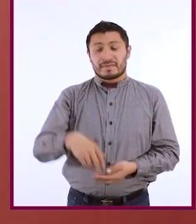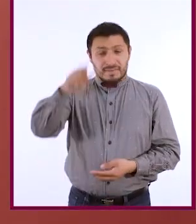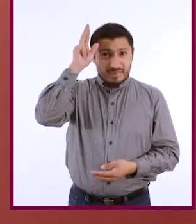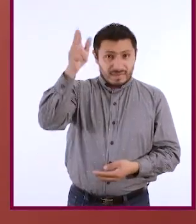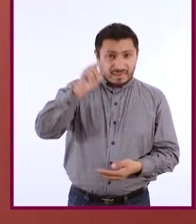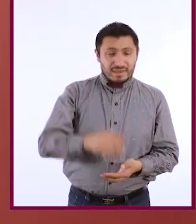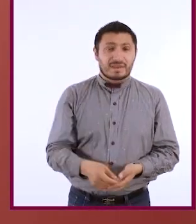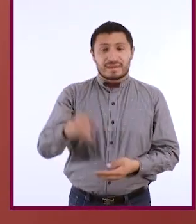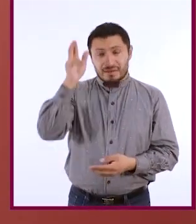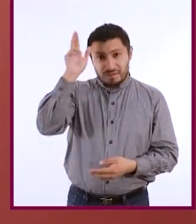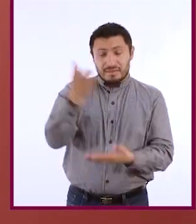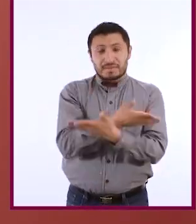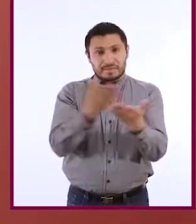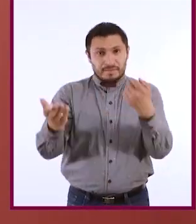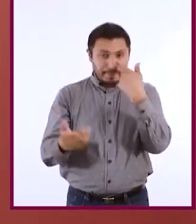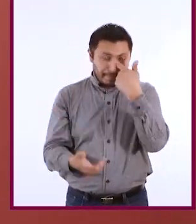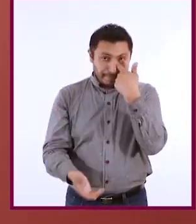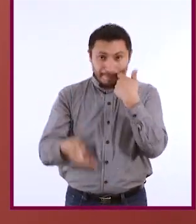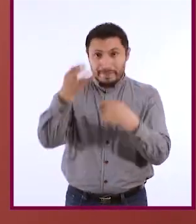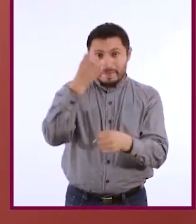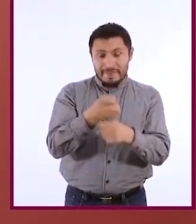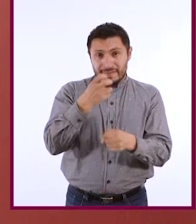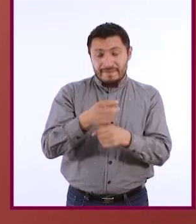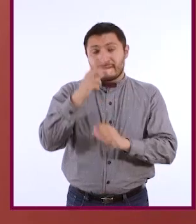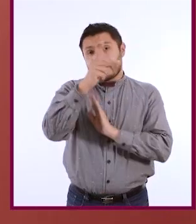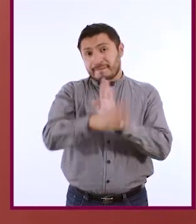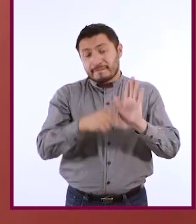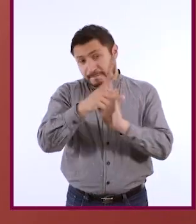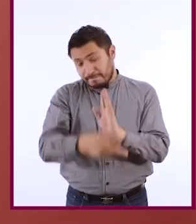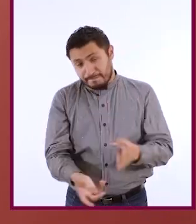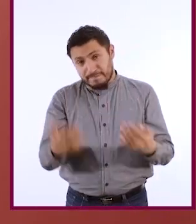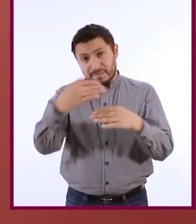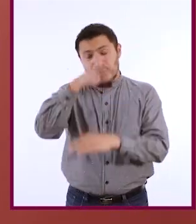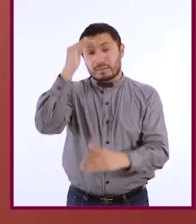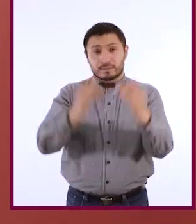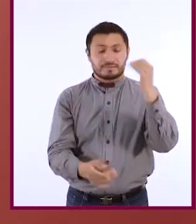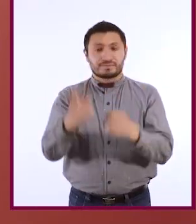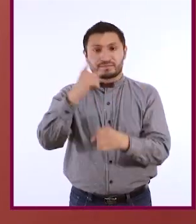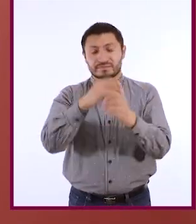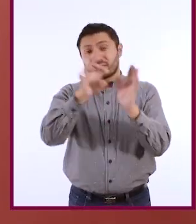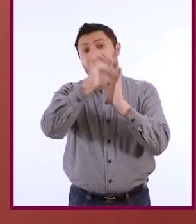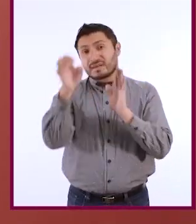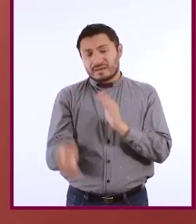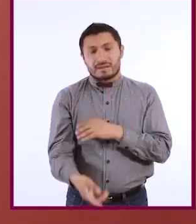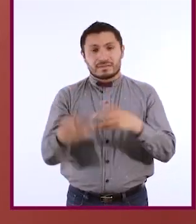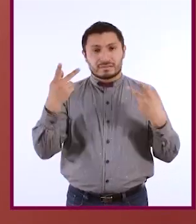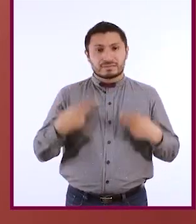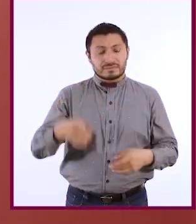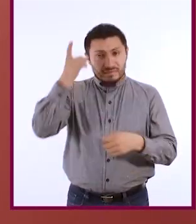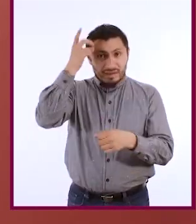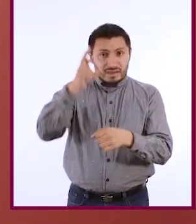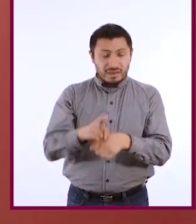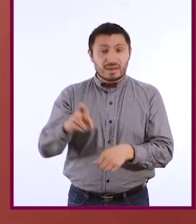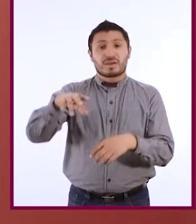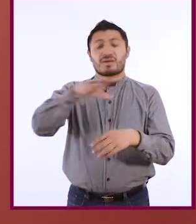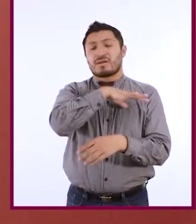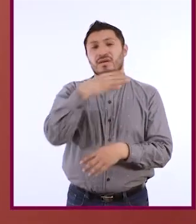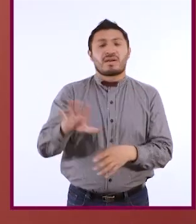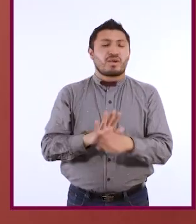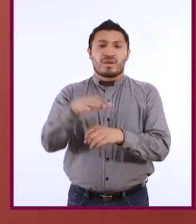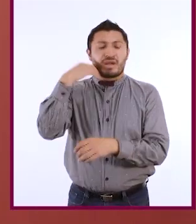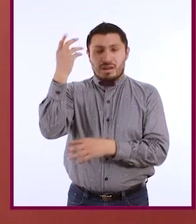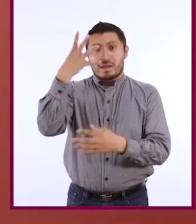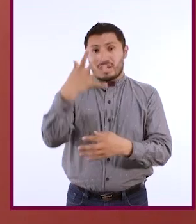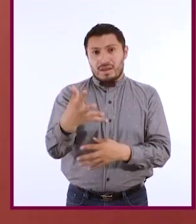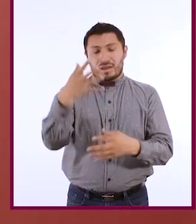Hola, Shadani. Hola a todos. Este es un reportaje sobre desigualdad. ¿Les doy un primer ejemplo? Los directores generales de cualquiera de las